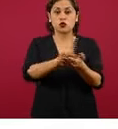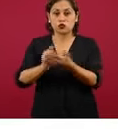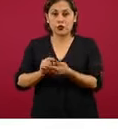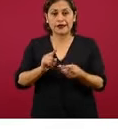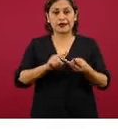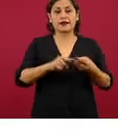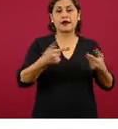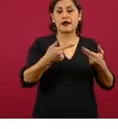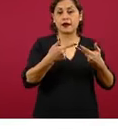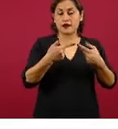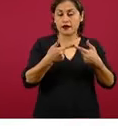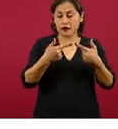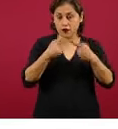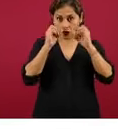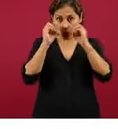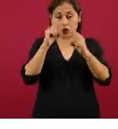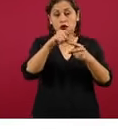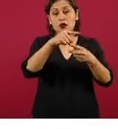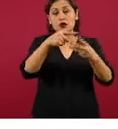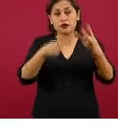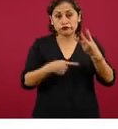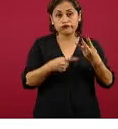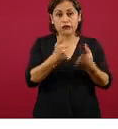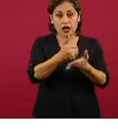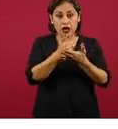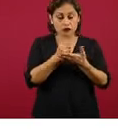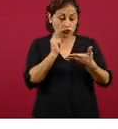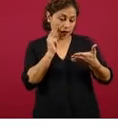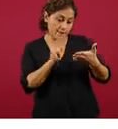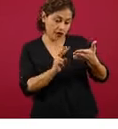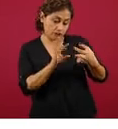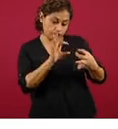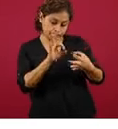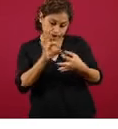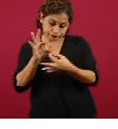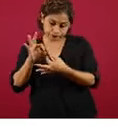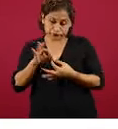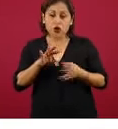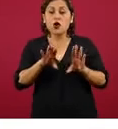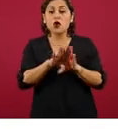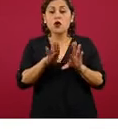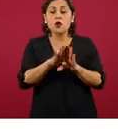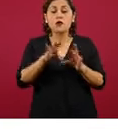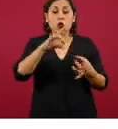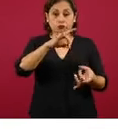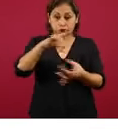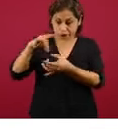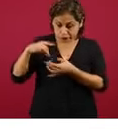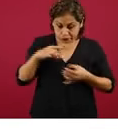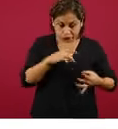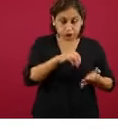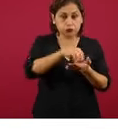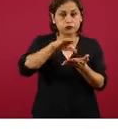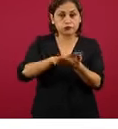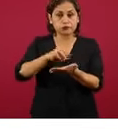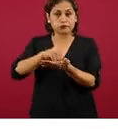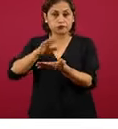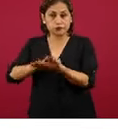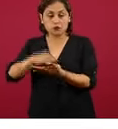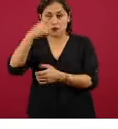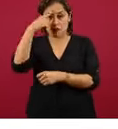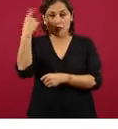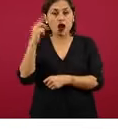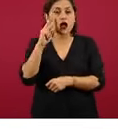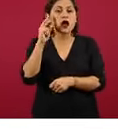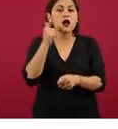disminuye la movilidad. Y lo que podemos ver es que además aquí tenemos la forma de medir en los sistemas de transporte